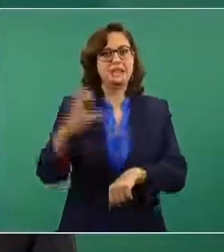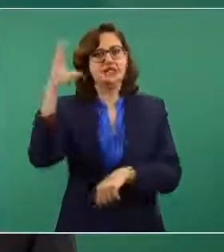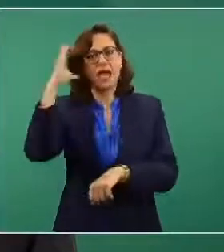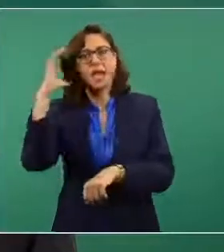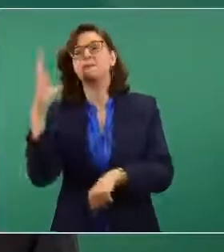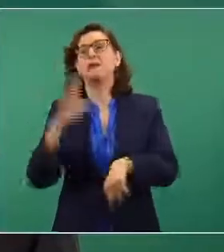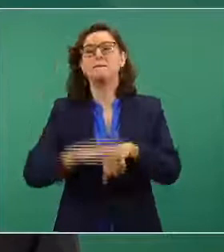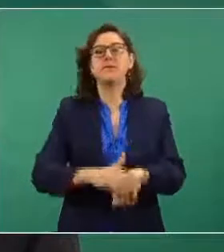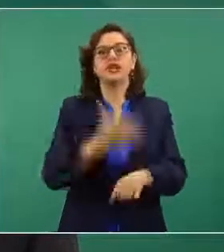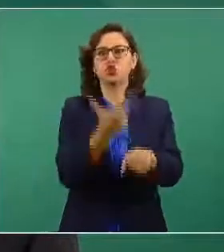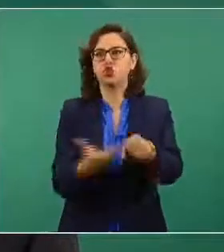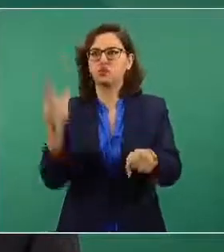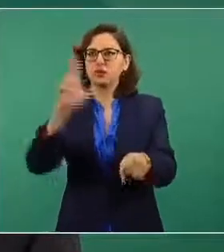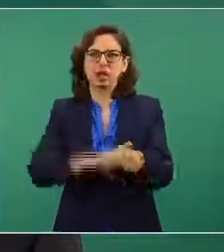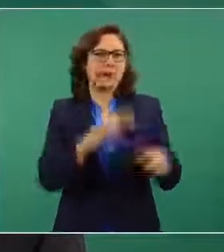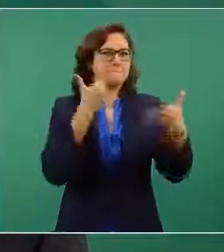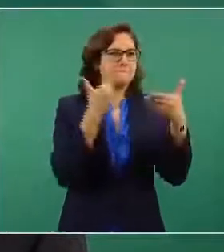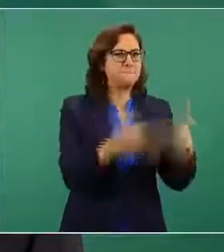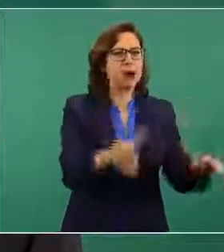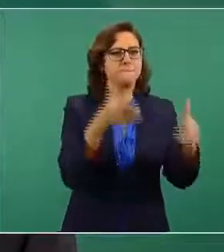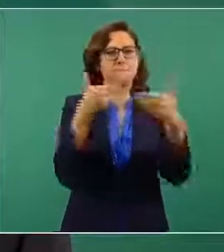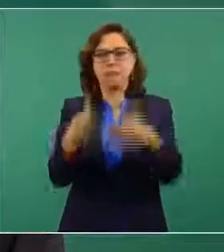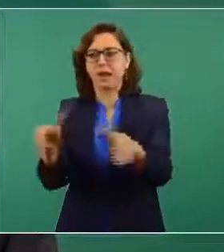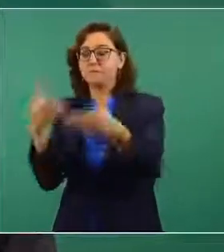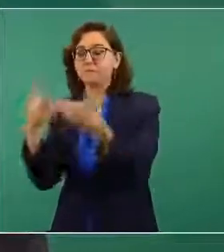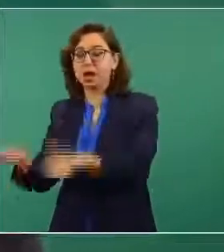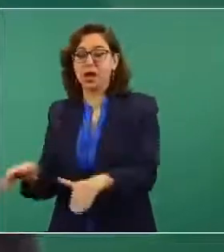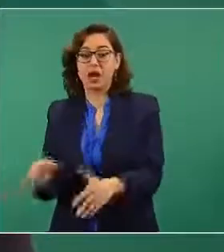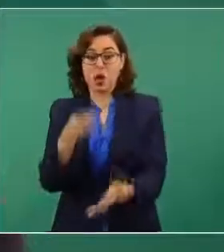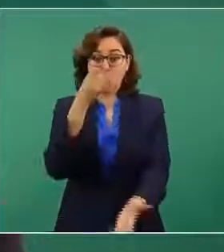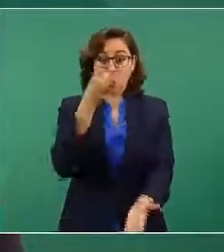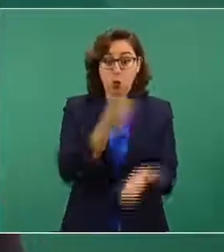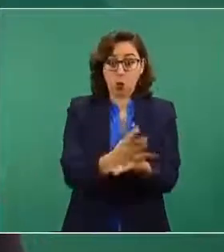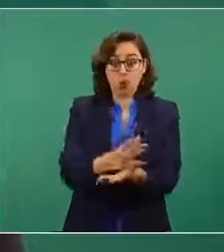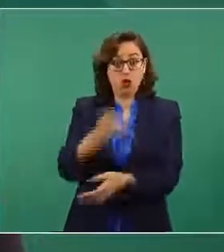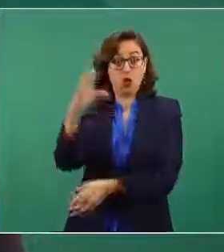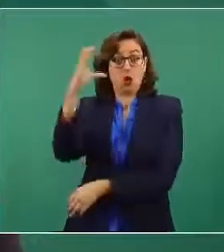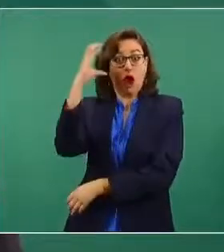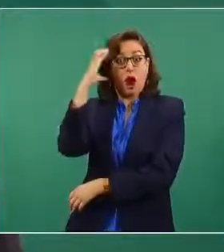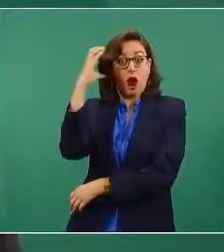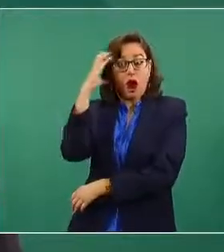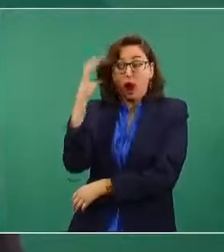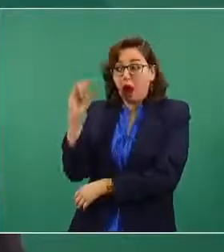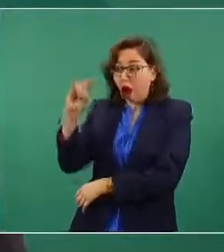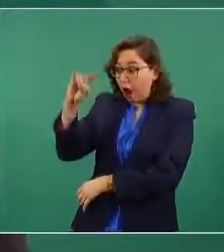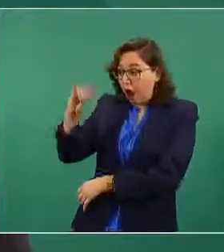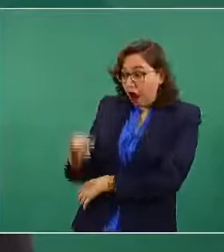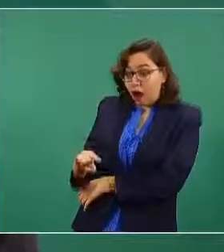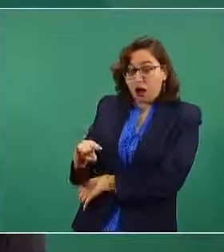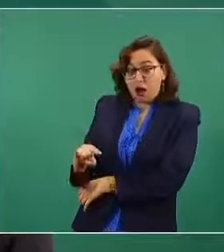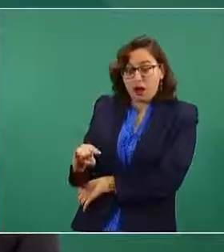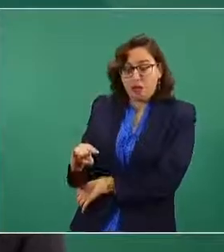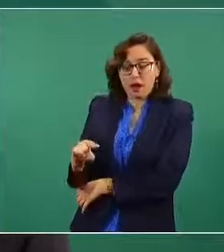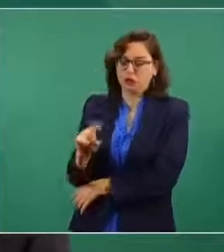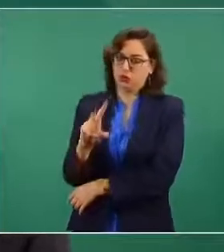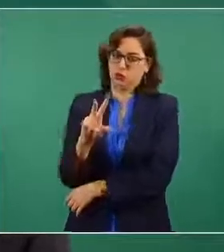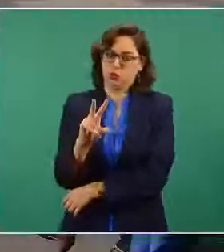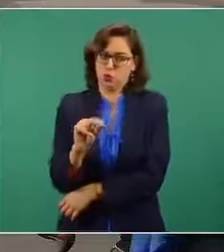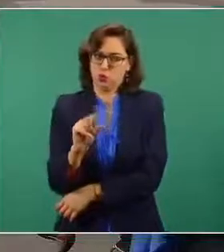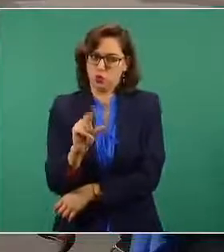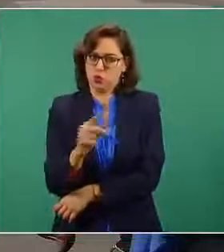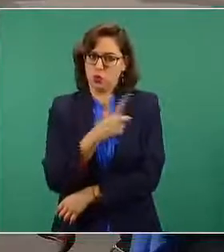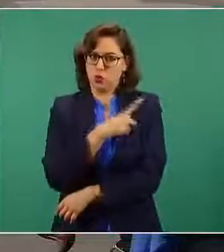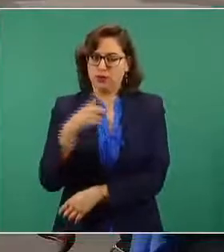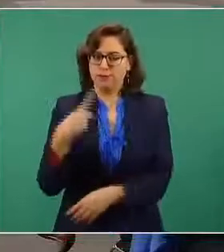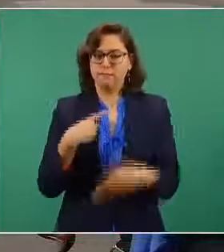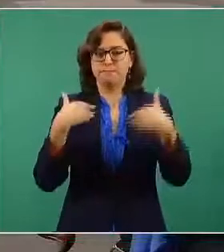hay que estar conscientes que no es solamente el mueble físico donde se alojan las personas enfermas, esto también lo hemos